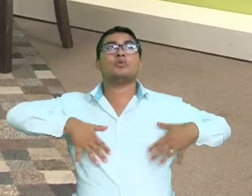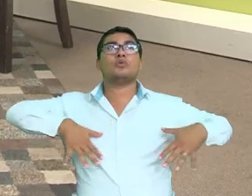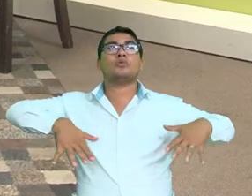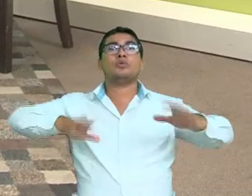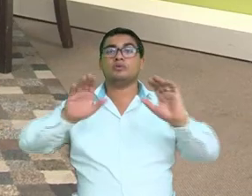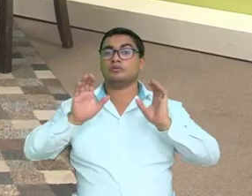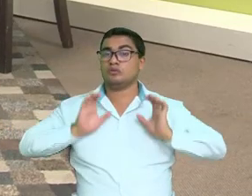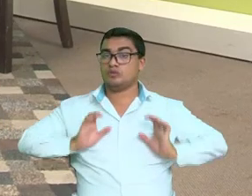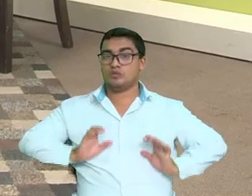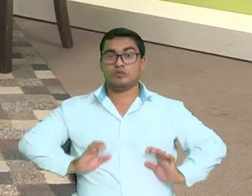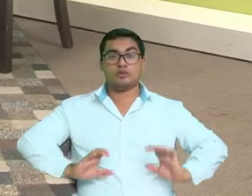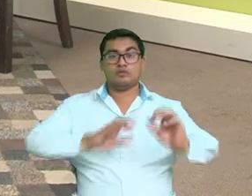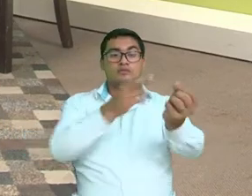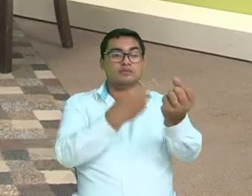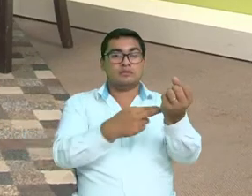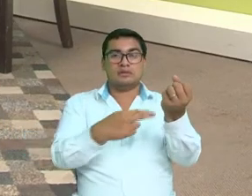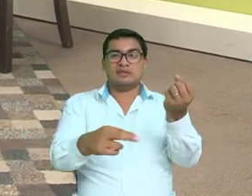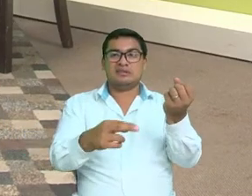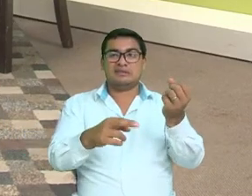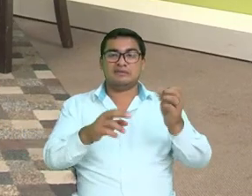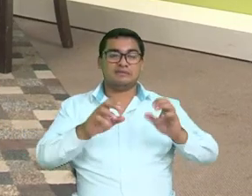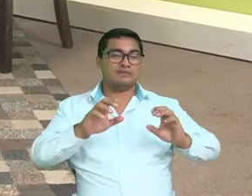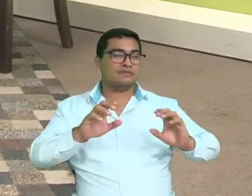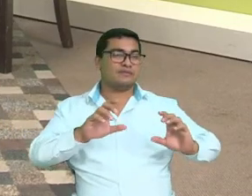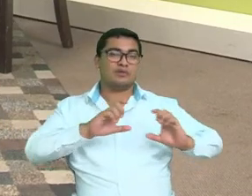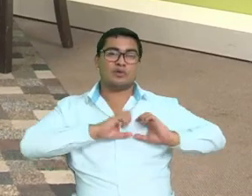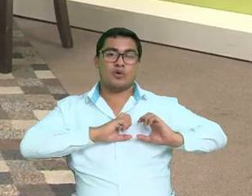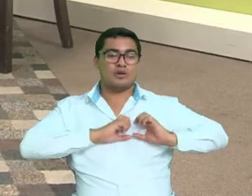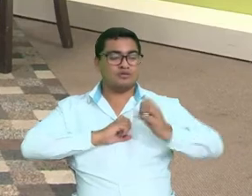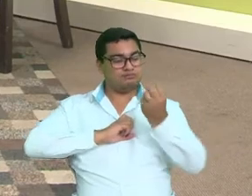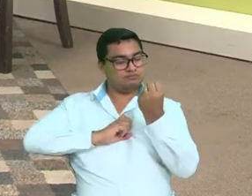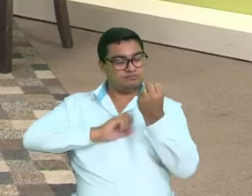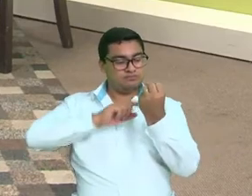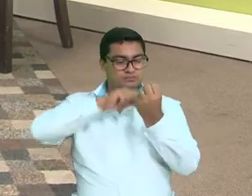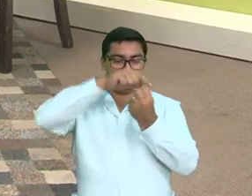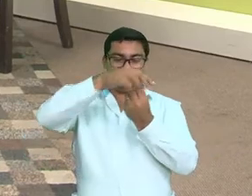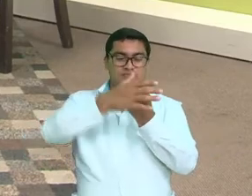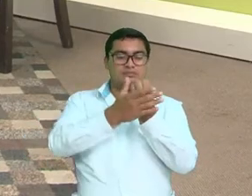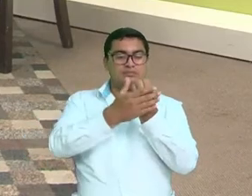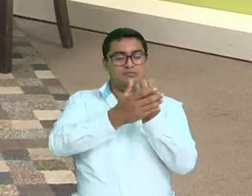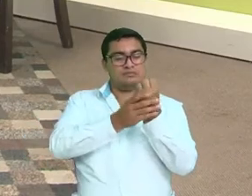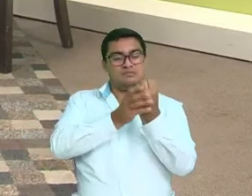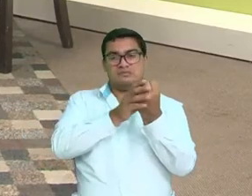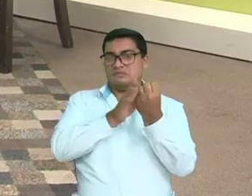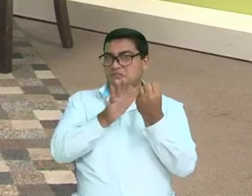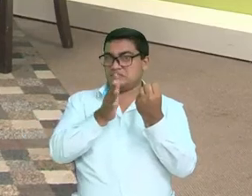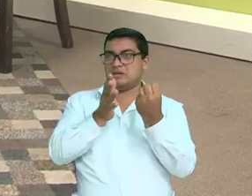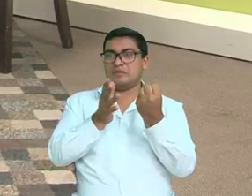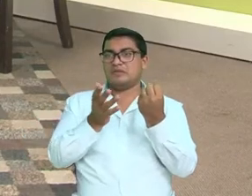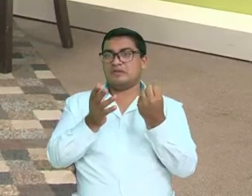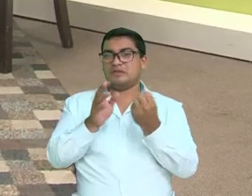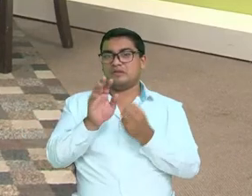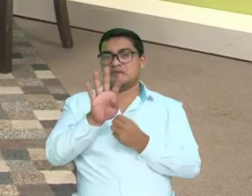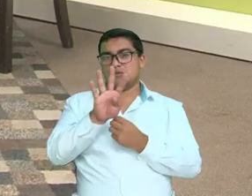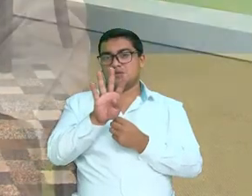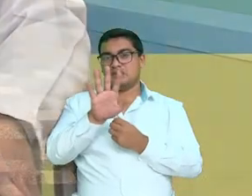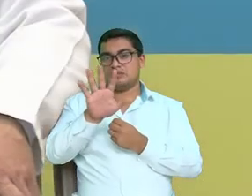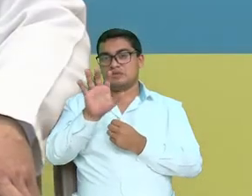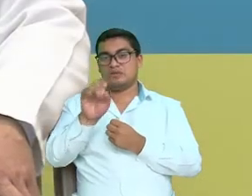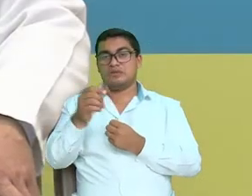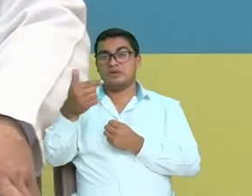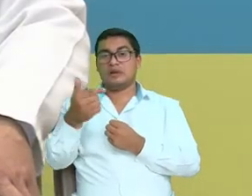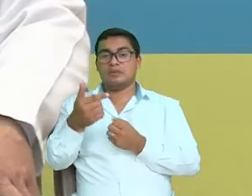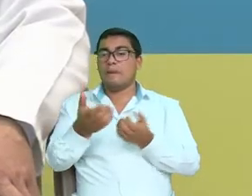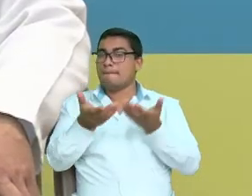corazón, muchos lo comparan con el tamaño del puño de uno, pesa más o menos como unos 450